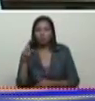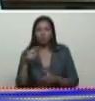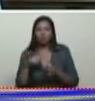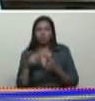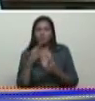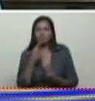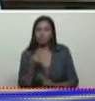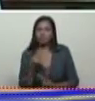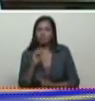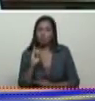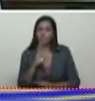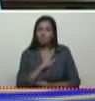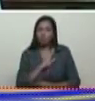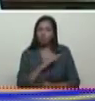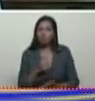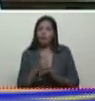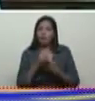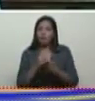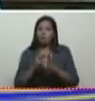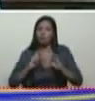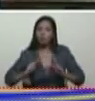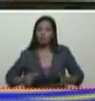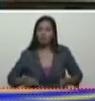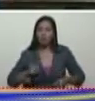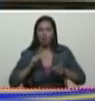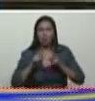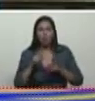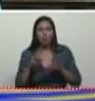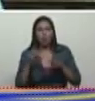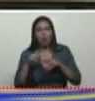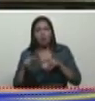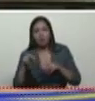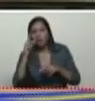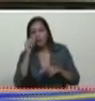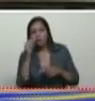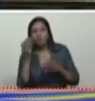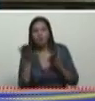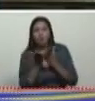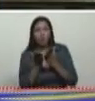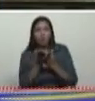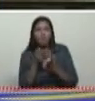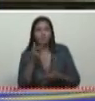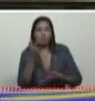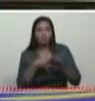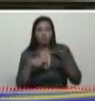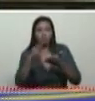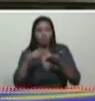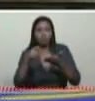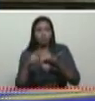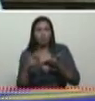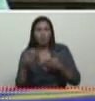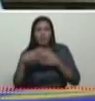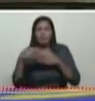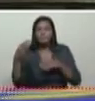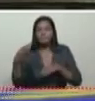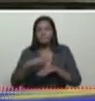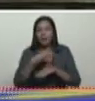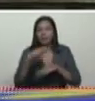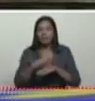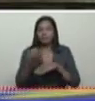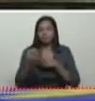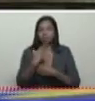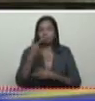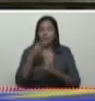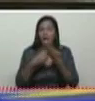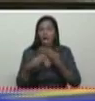dicen que están dando la ayuda humanitaria a niños, a escuelas. Mentira. Mandan una factura a Miami y le pagan en dólares la supuesta ayuda